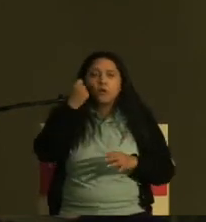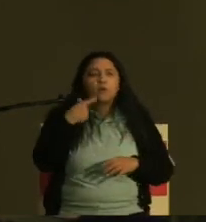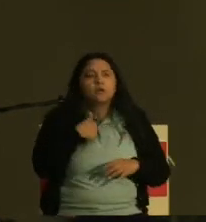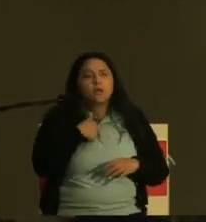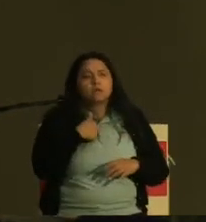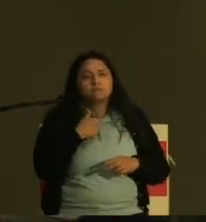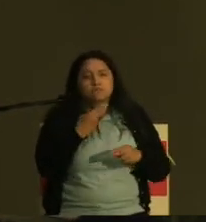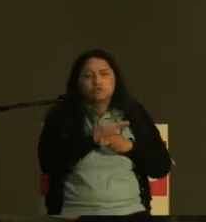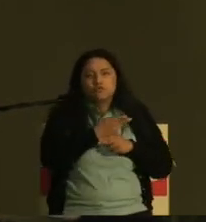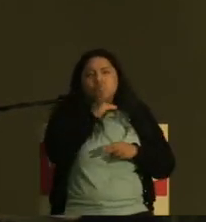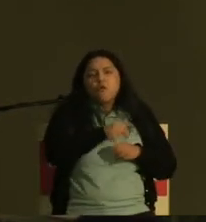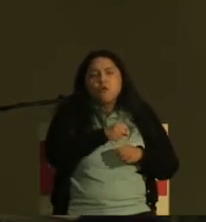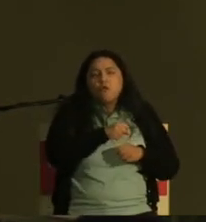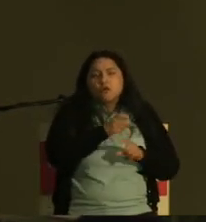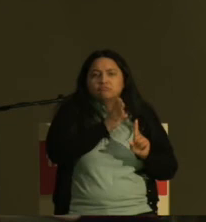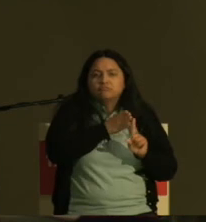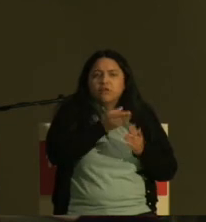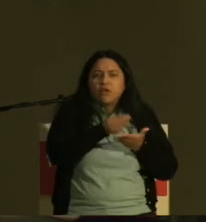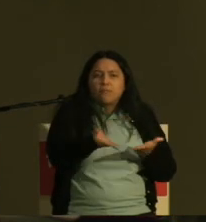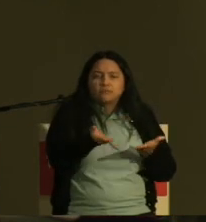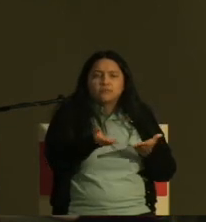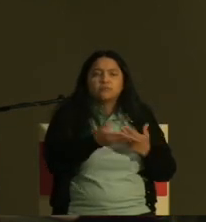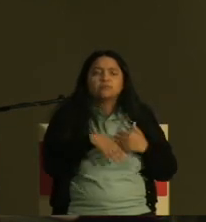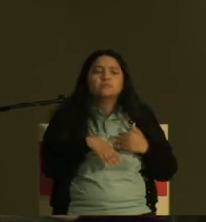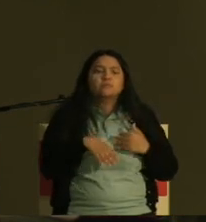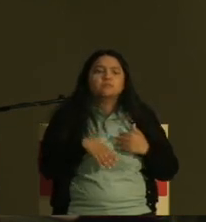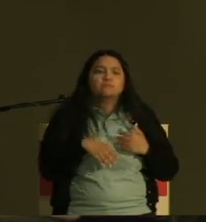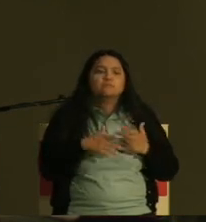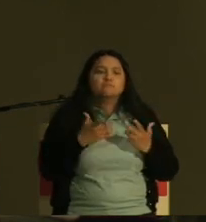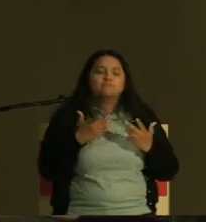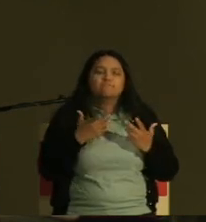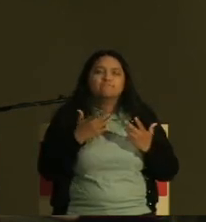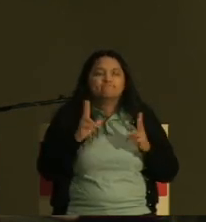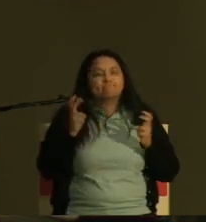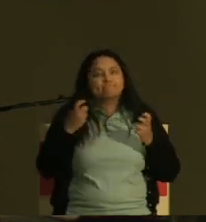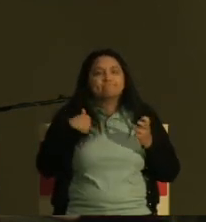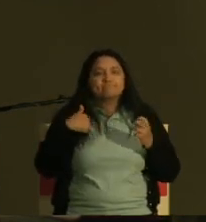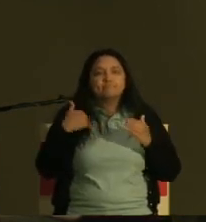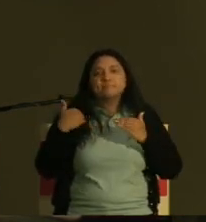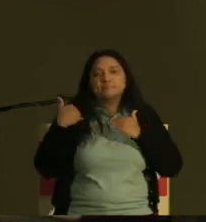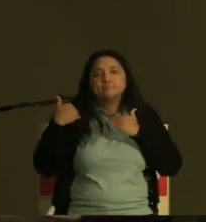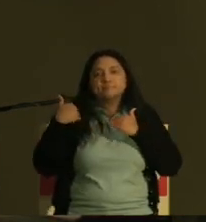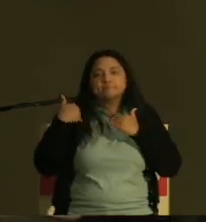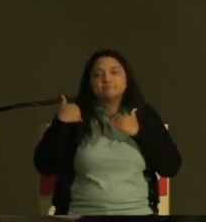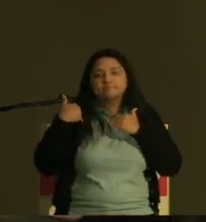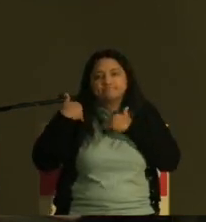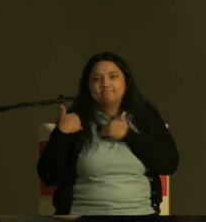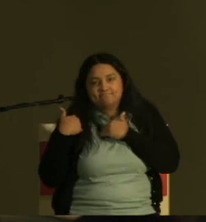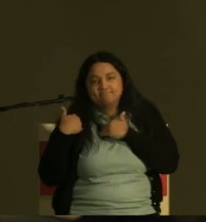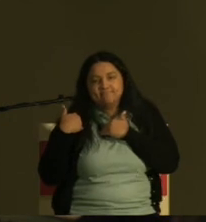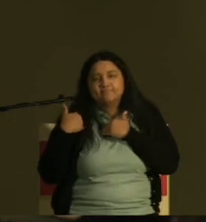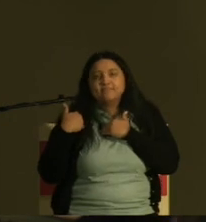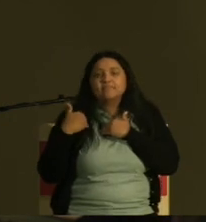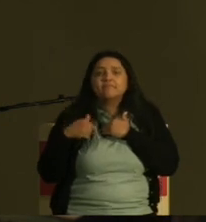todo lo voy perdiendo, ¿no? Pero ya logré con me obligó la persona que tiene mis archivos a que